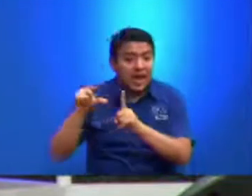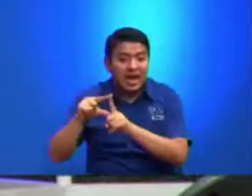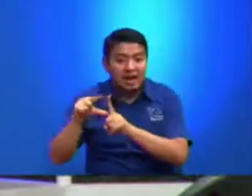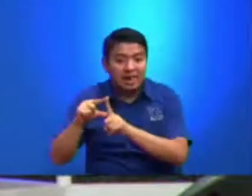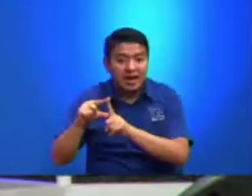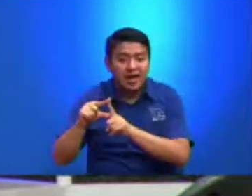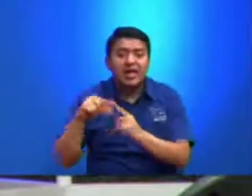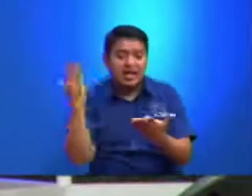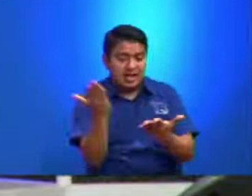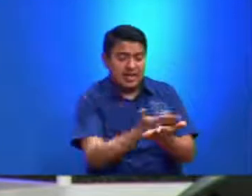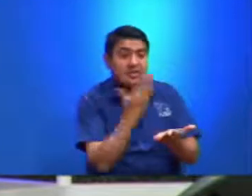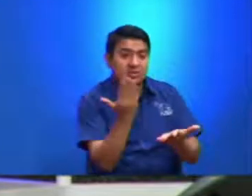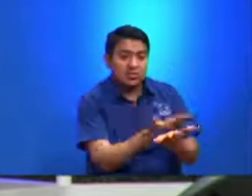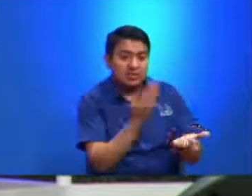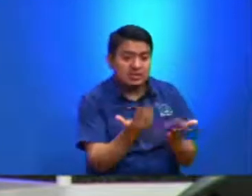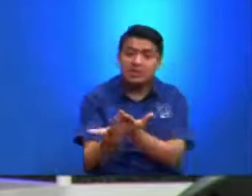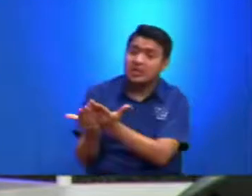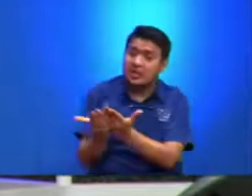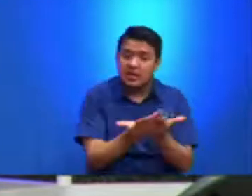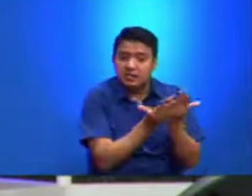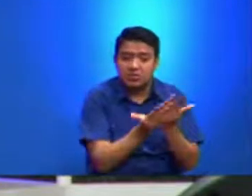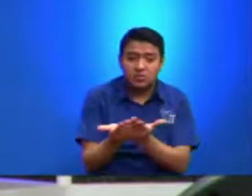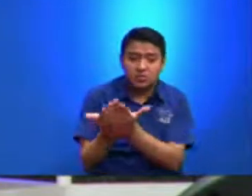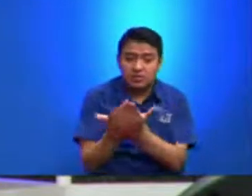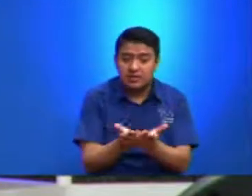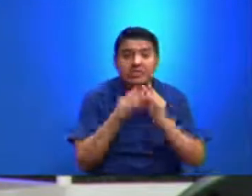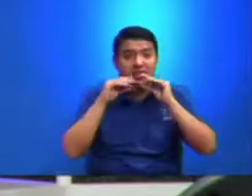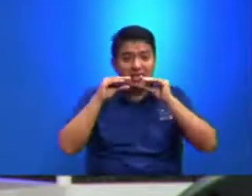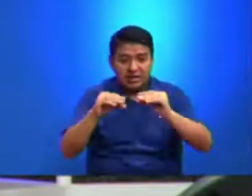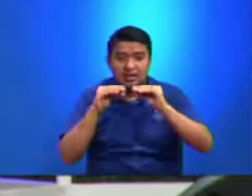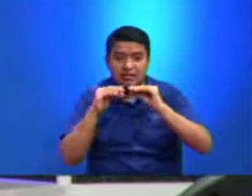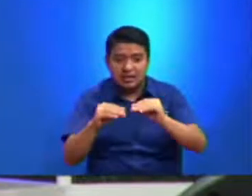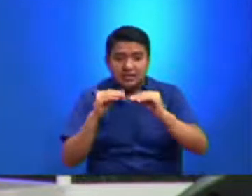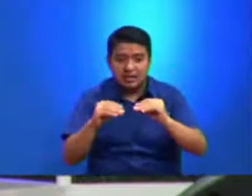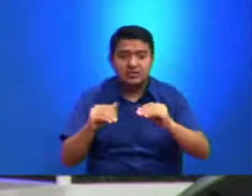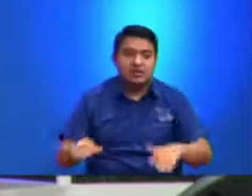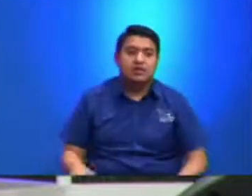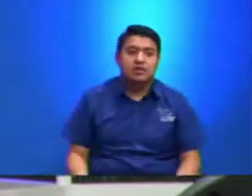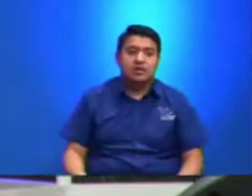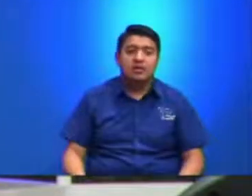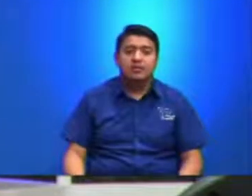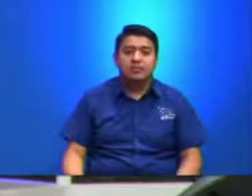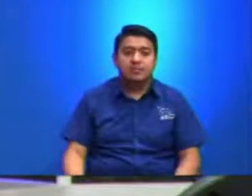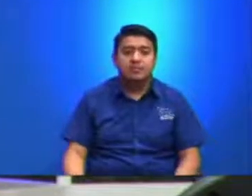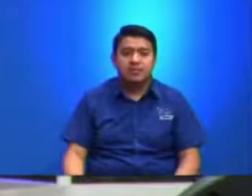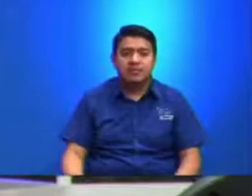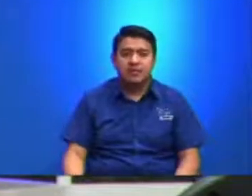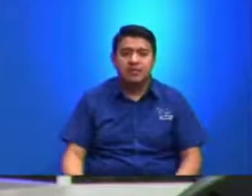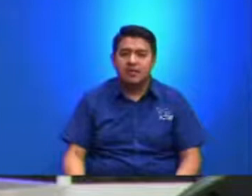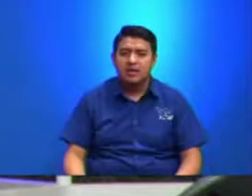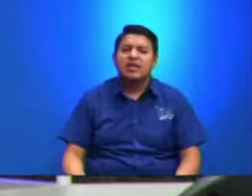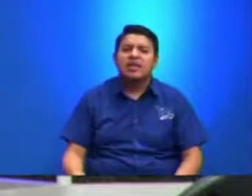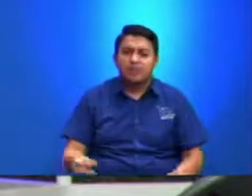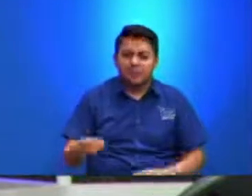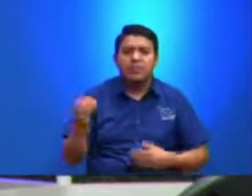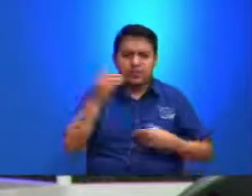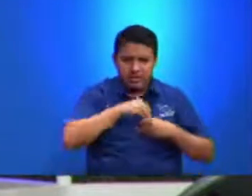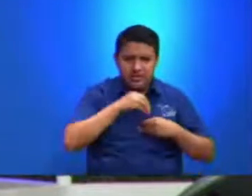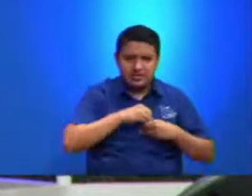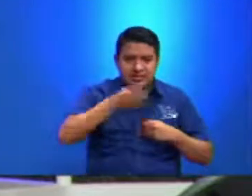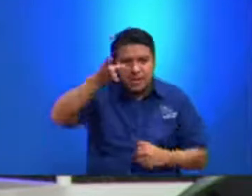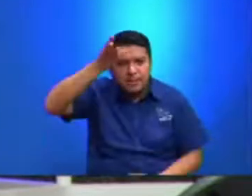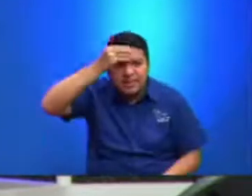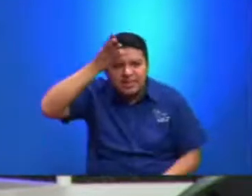la escudriñes, que la busques, que la leas, que la estudies, que la mastiques, que la